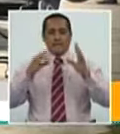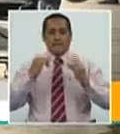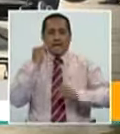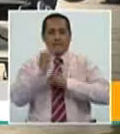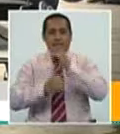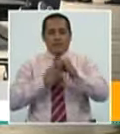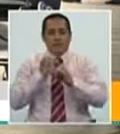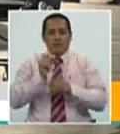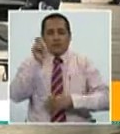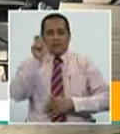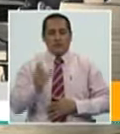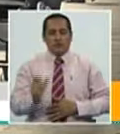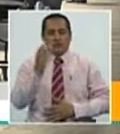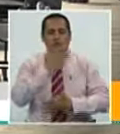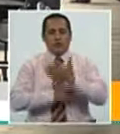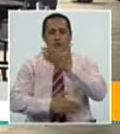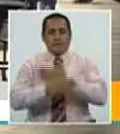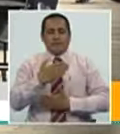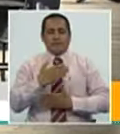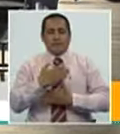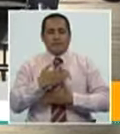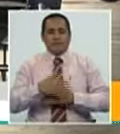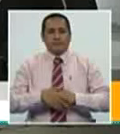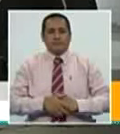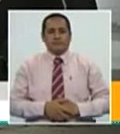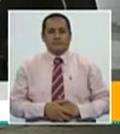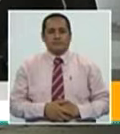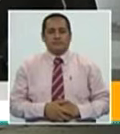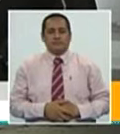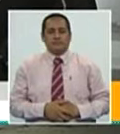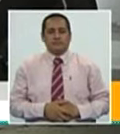Día Internacional de la Persona con Discapacidad.